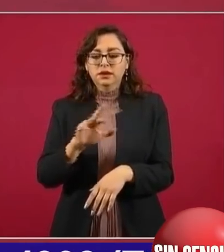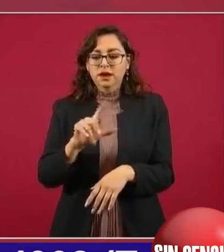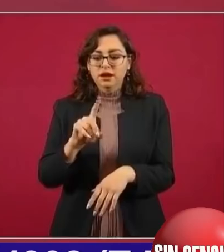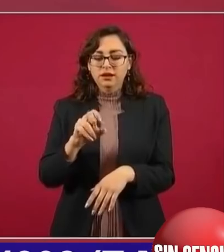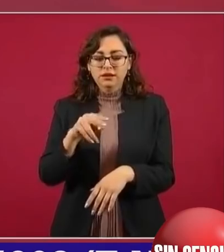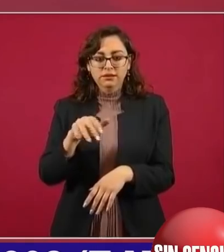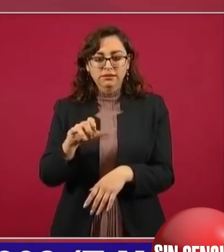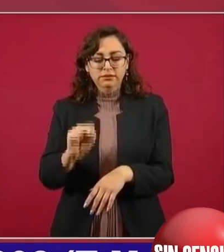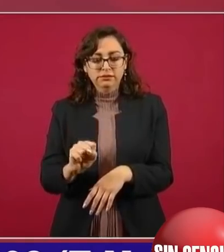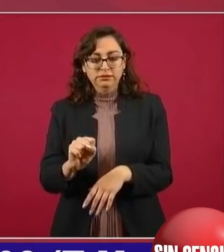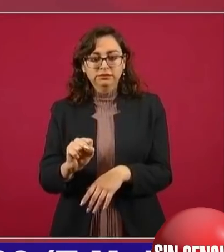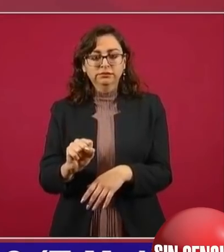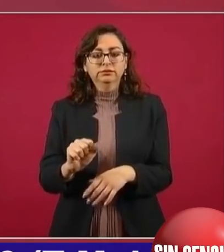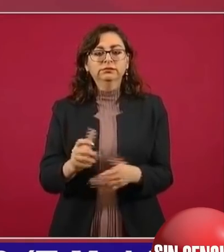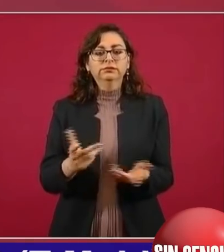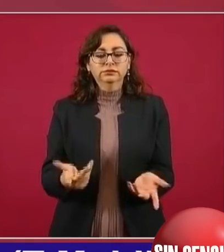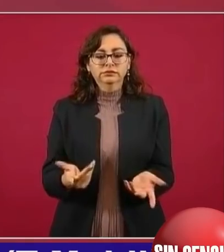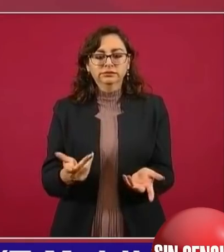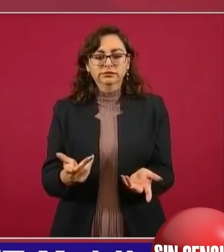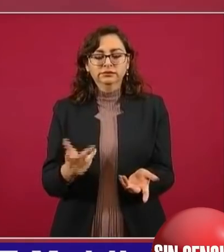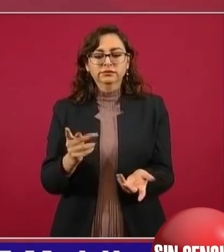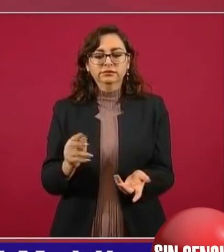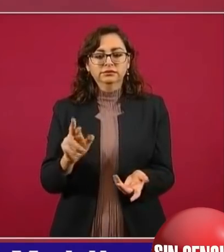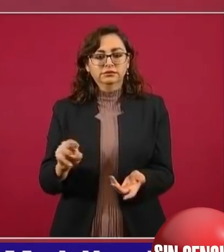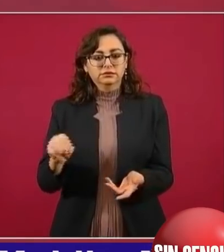convierte en Partido de la Revolución Mexicana,